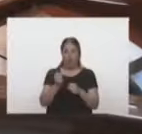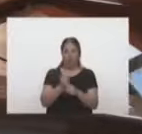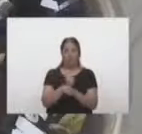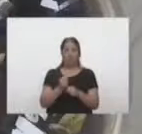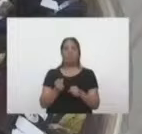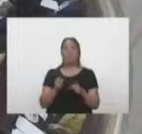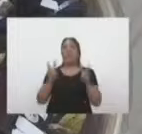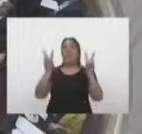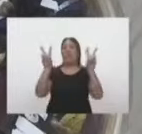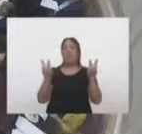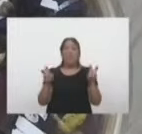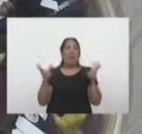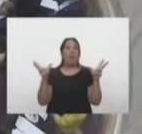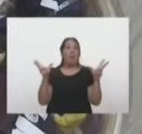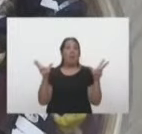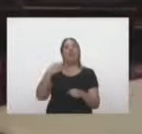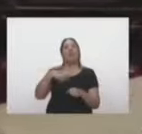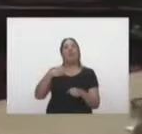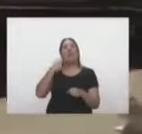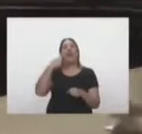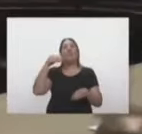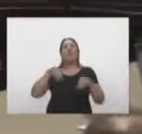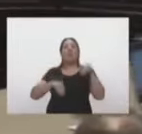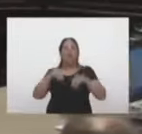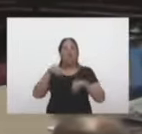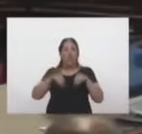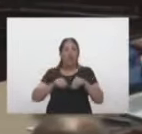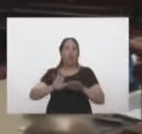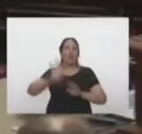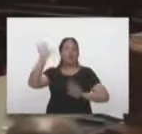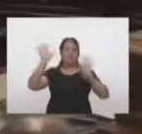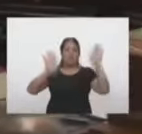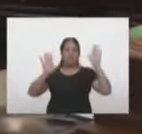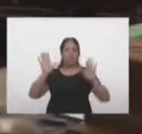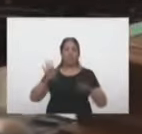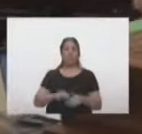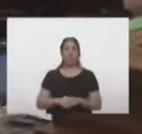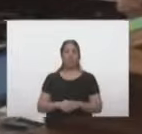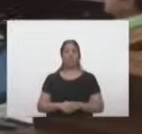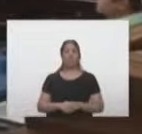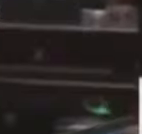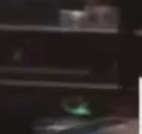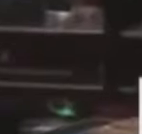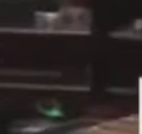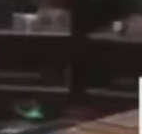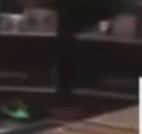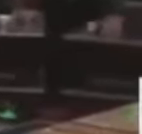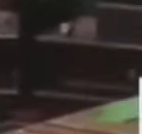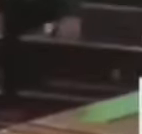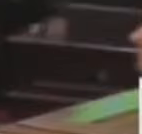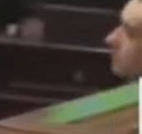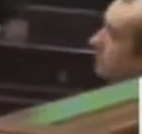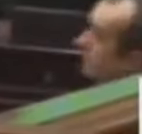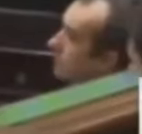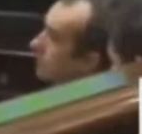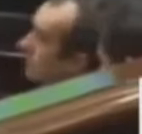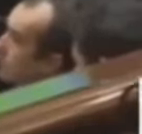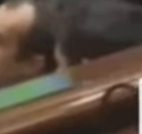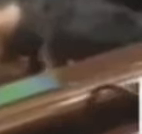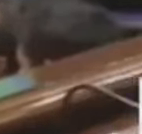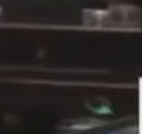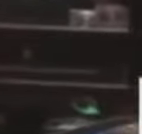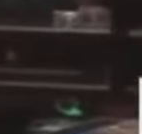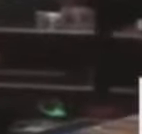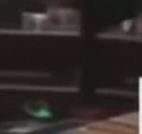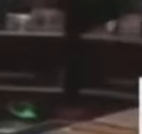todos lo sabían, ahora se hacen los salames, que esto, que lo otro. ¿Cómo funciona, digamos, desde que cuatro se juntan y quieren cartelizar